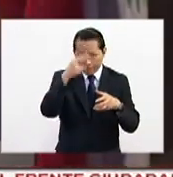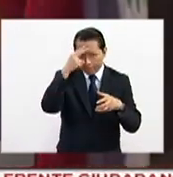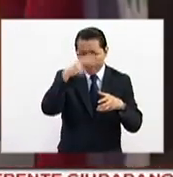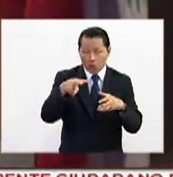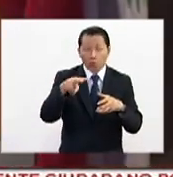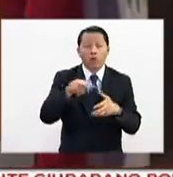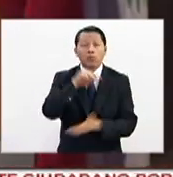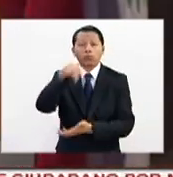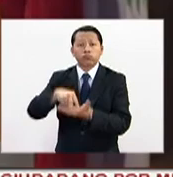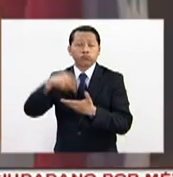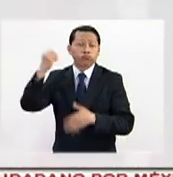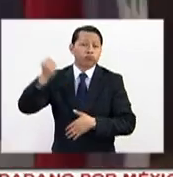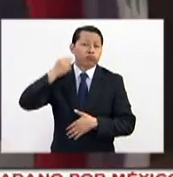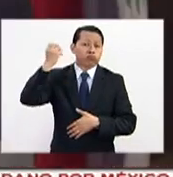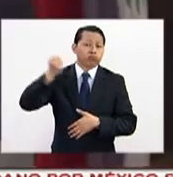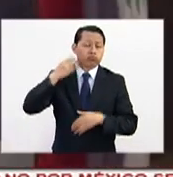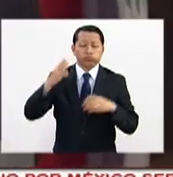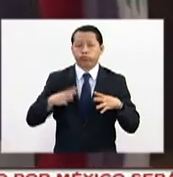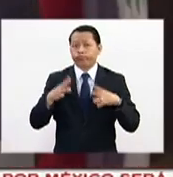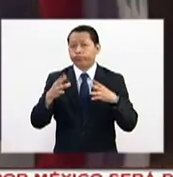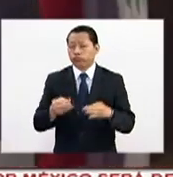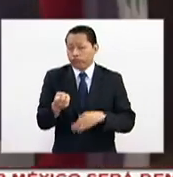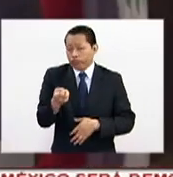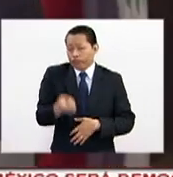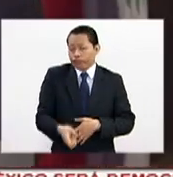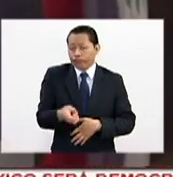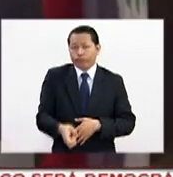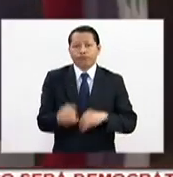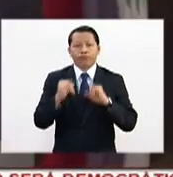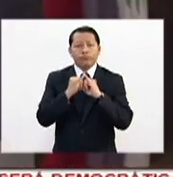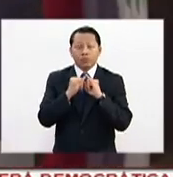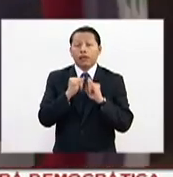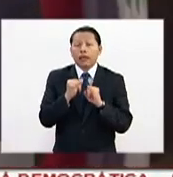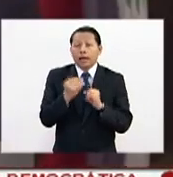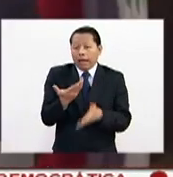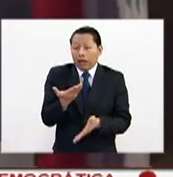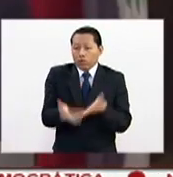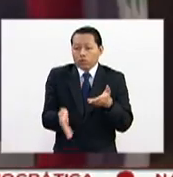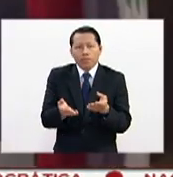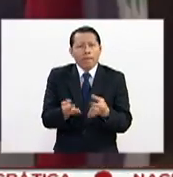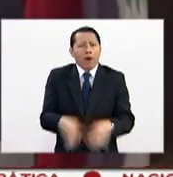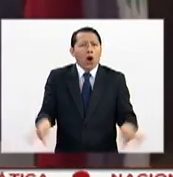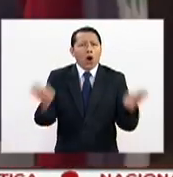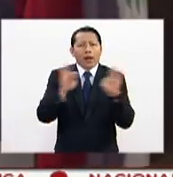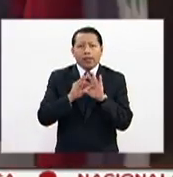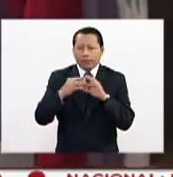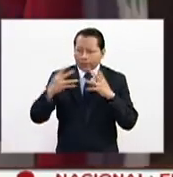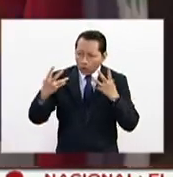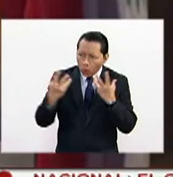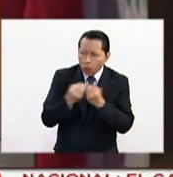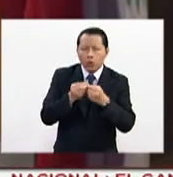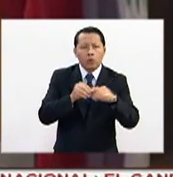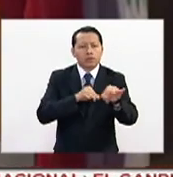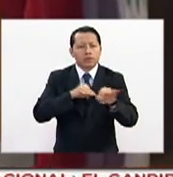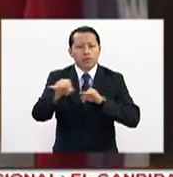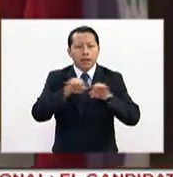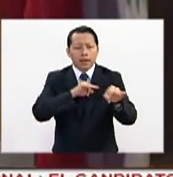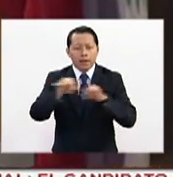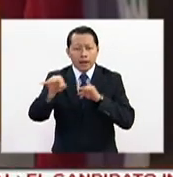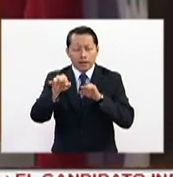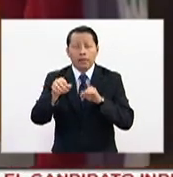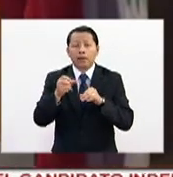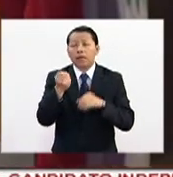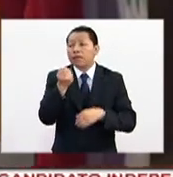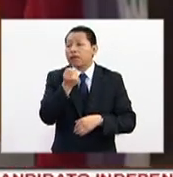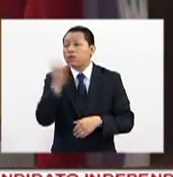conferencia fundadora de esta institución. Sin embargo, en este momento en el que es tan importante trabajar juntos, hay quienes han